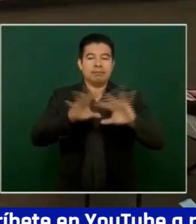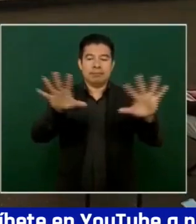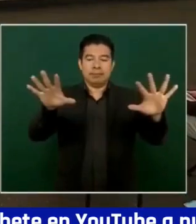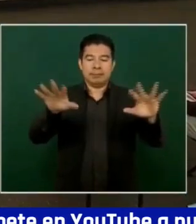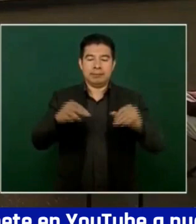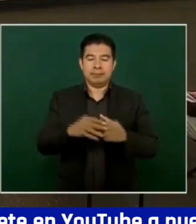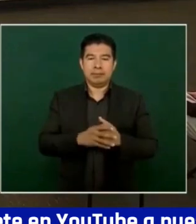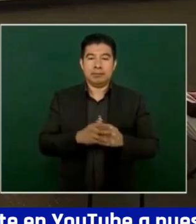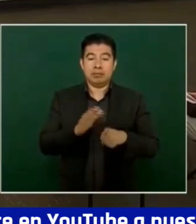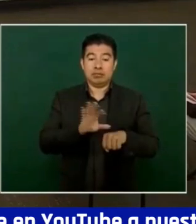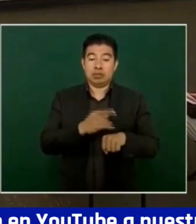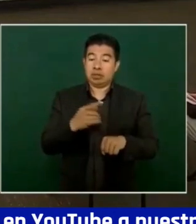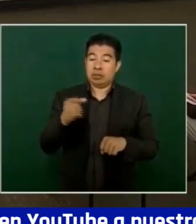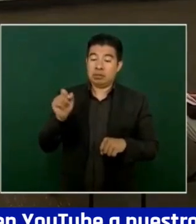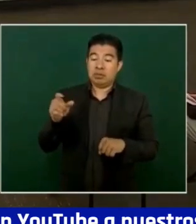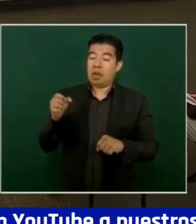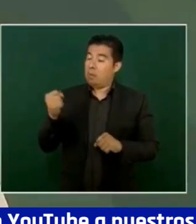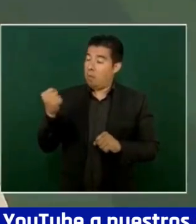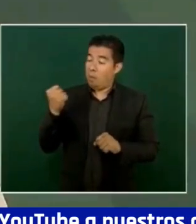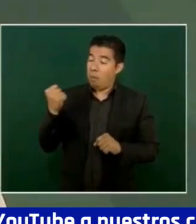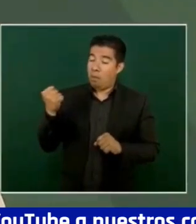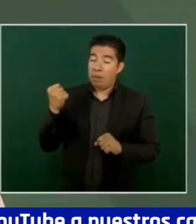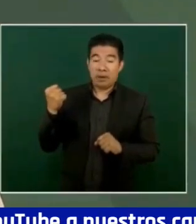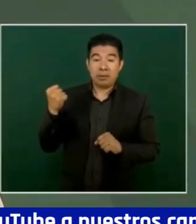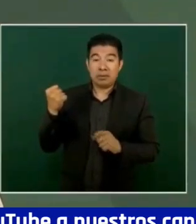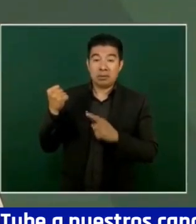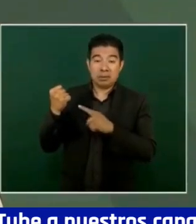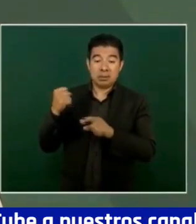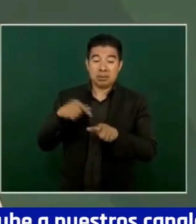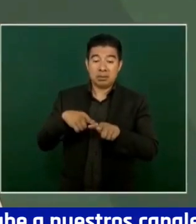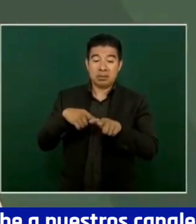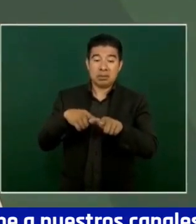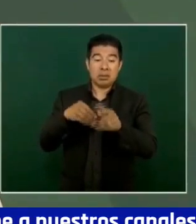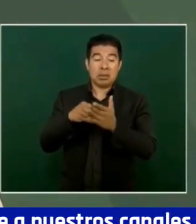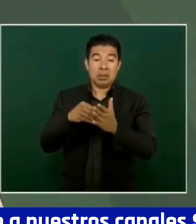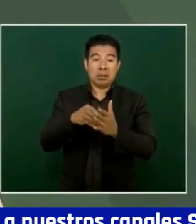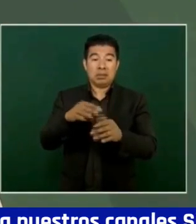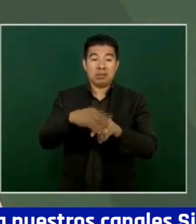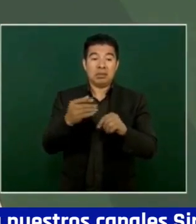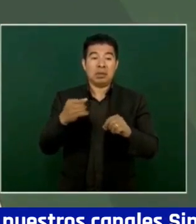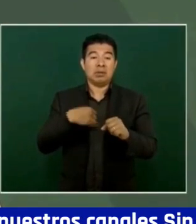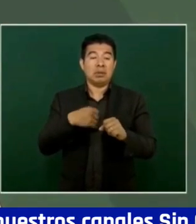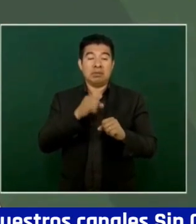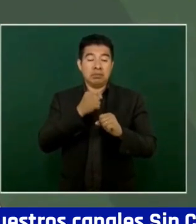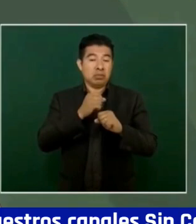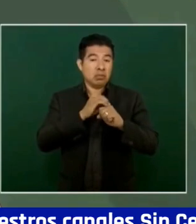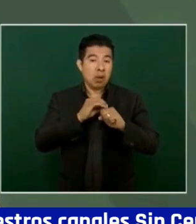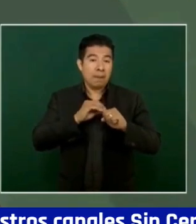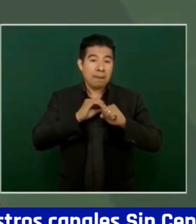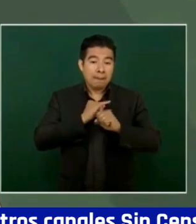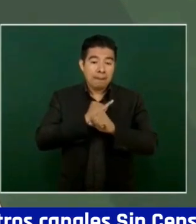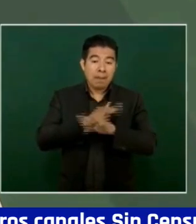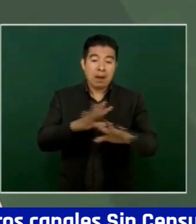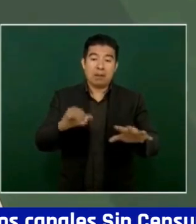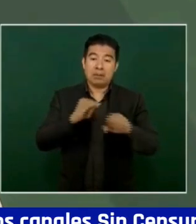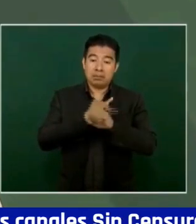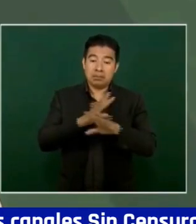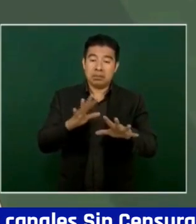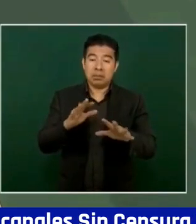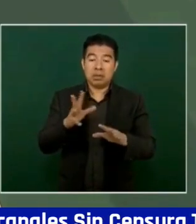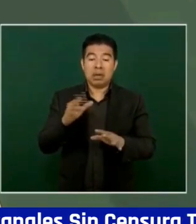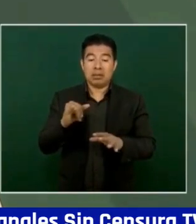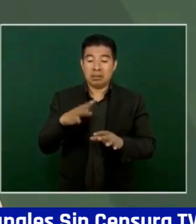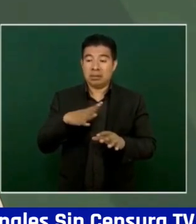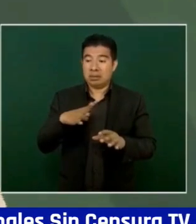periodistas esto es inaceptable insultante e intromisión ya pero sobre todo mal informados por alguien desde mexico